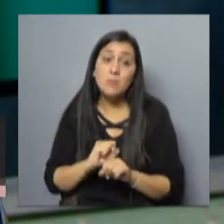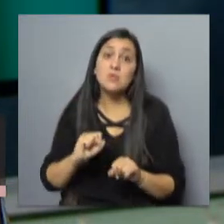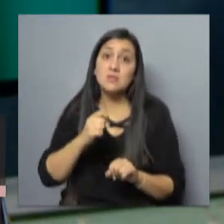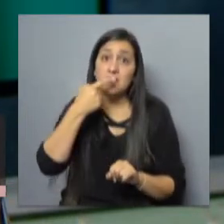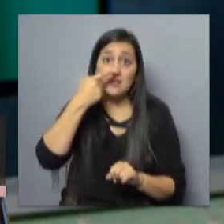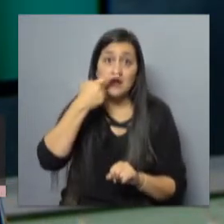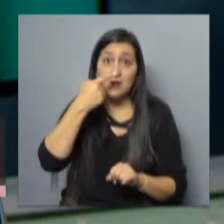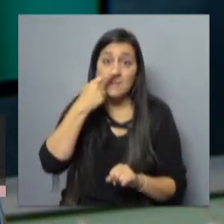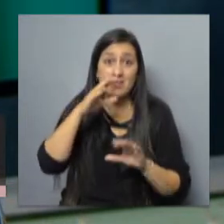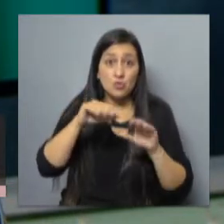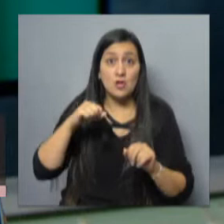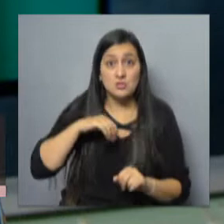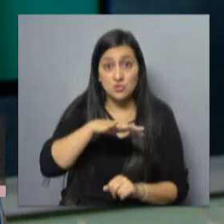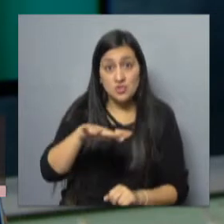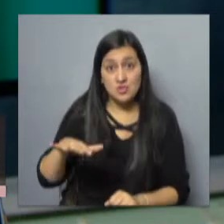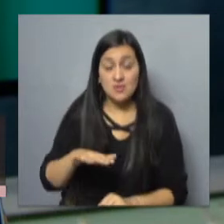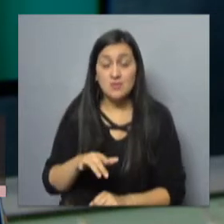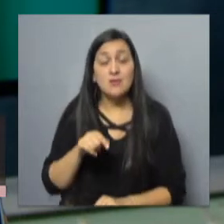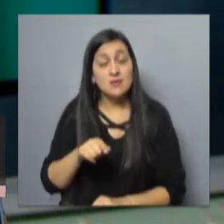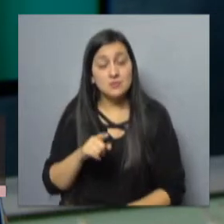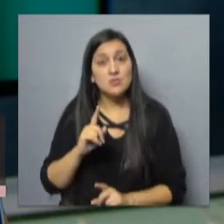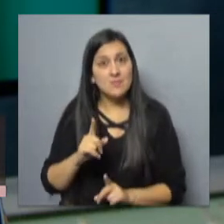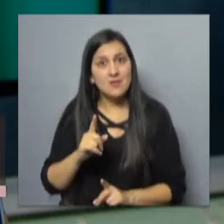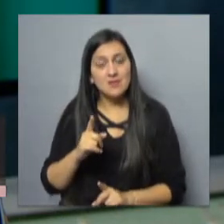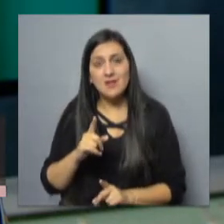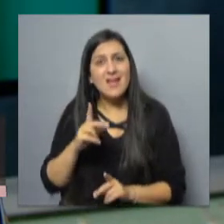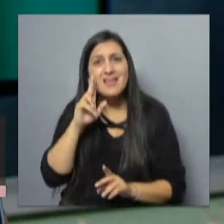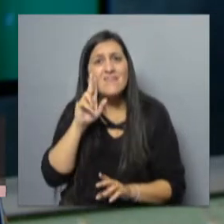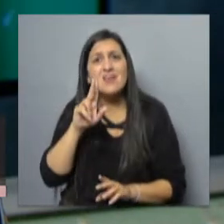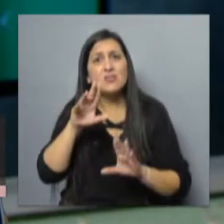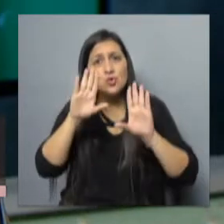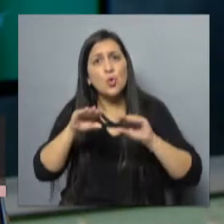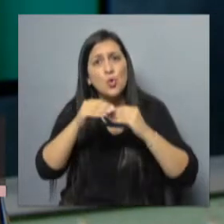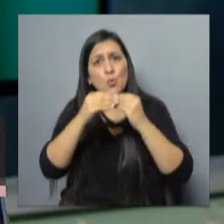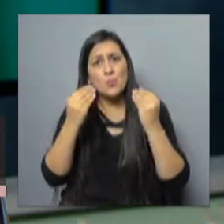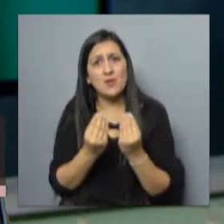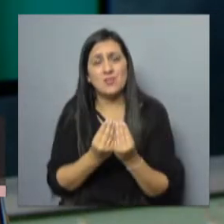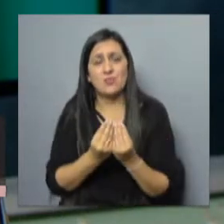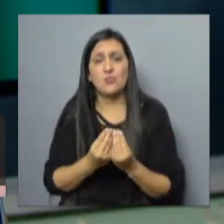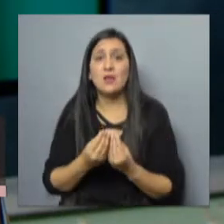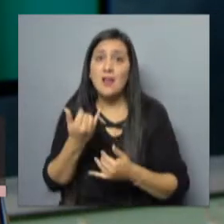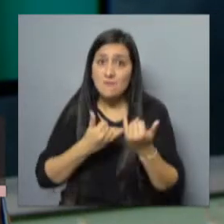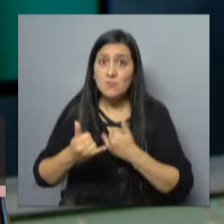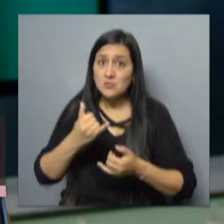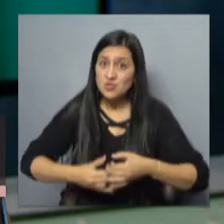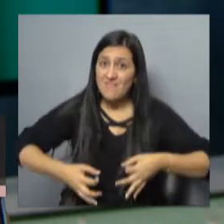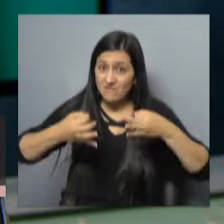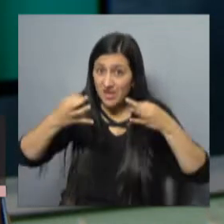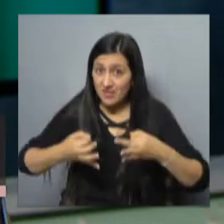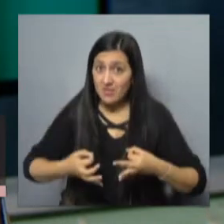interés para la sociedad ese es otro elemento extraordinariamente importante que la información sea una información relevante